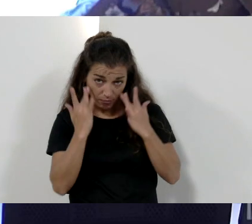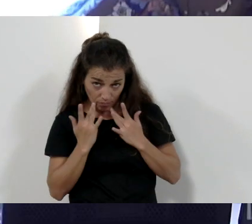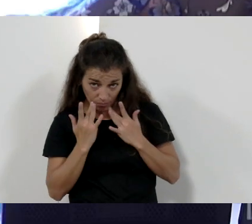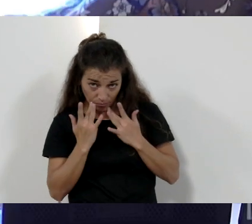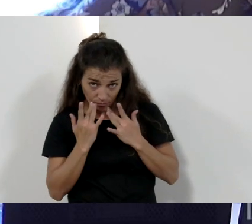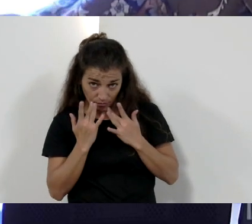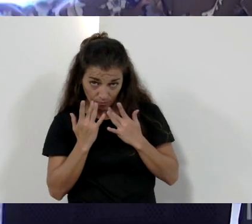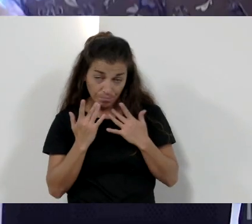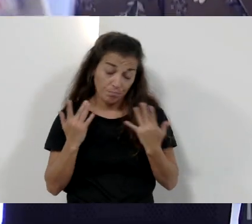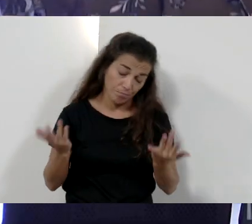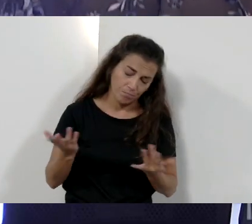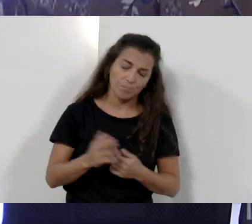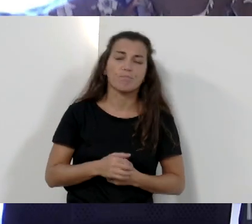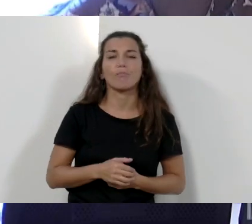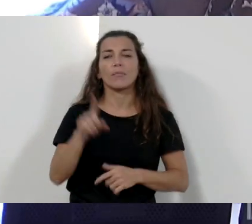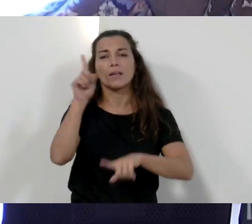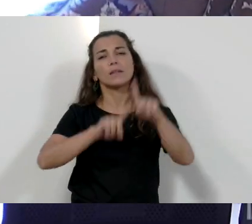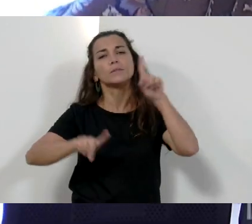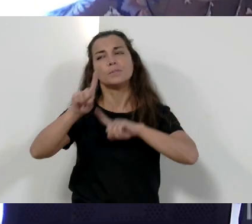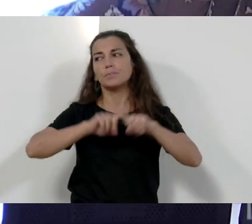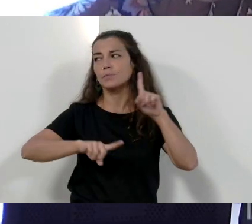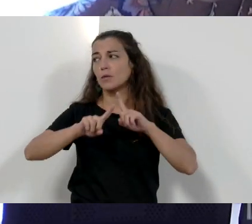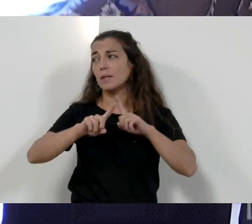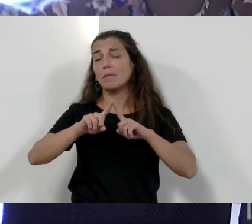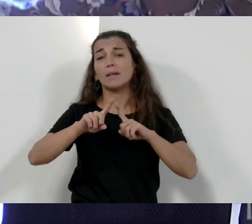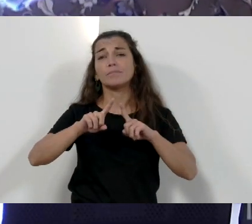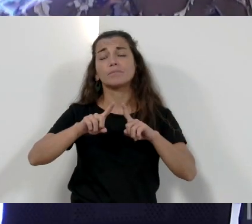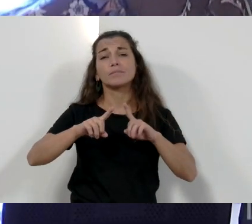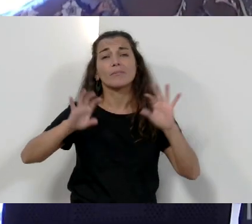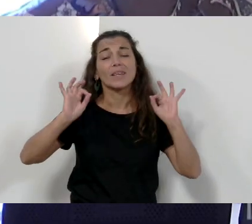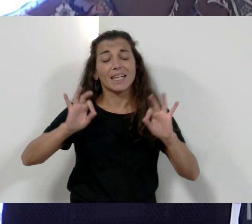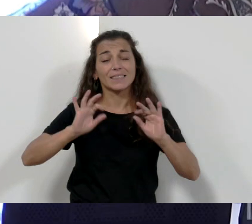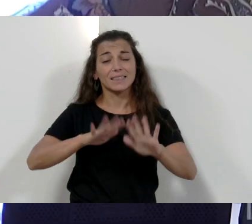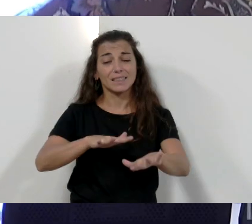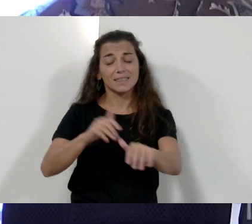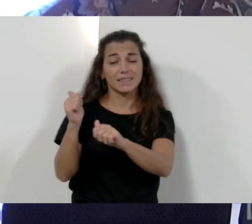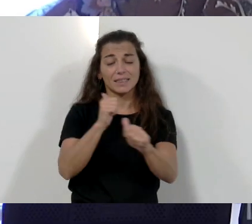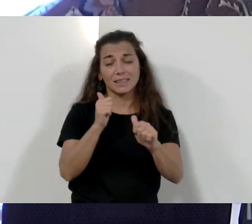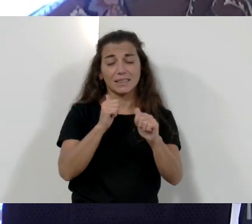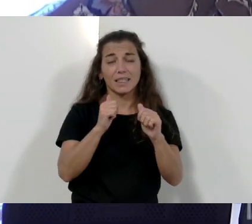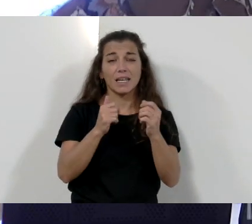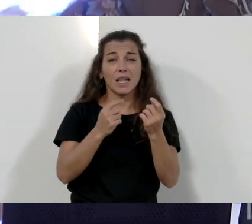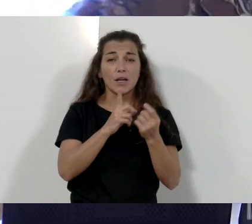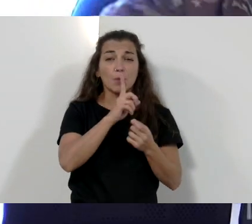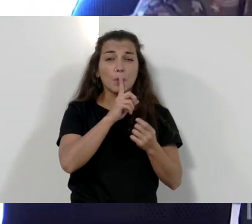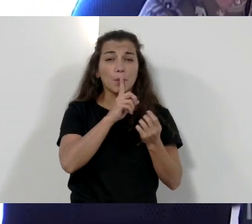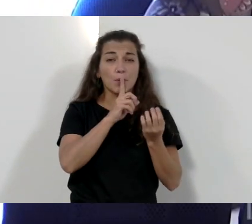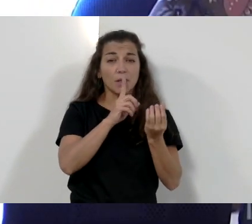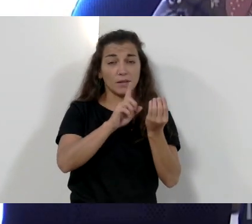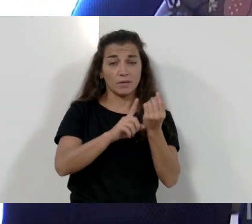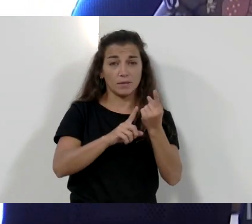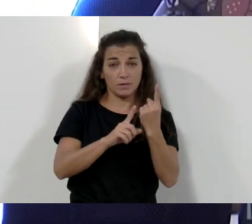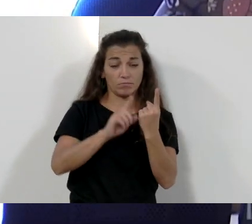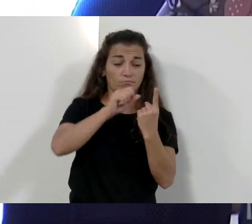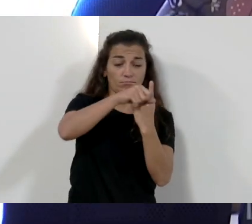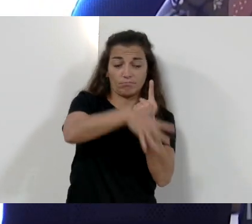Pero claro, el problema es de la acera y que hay que denunciarse más porque los vecinos son unos